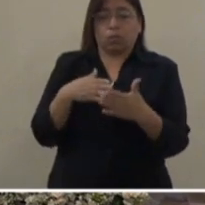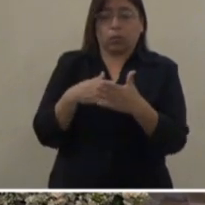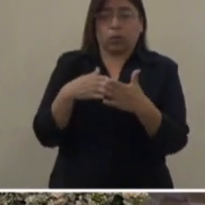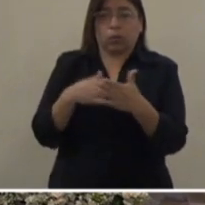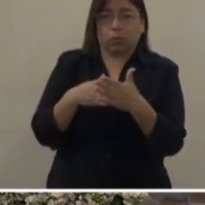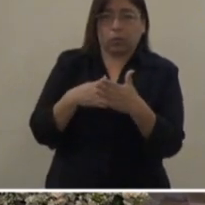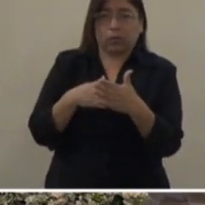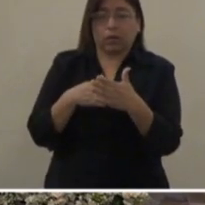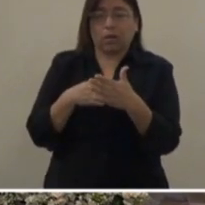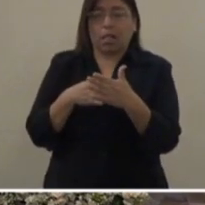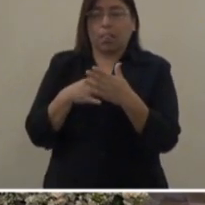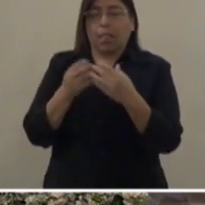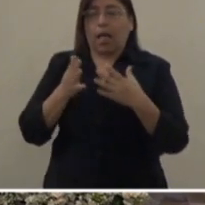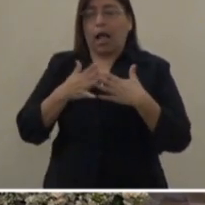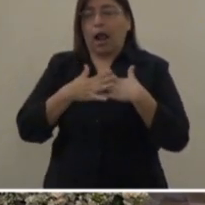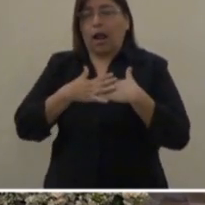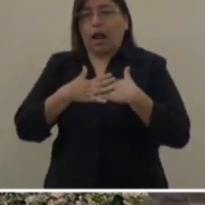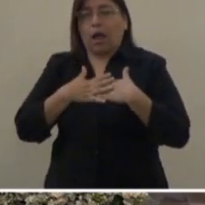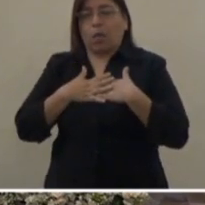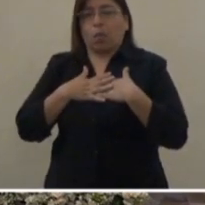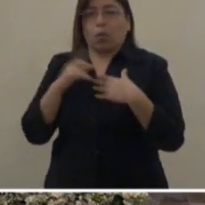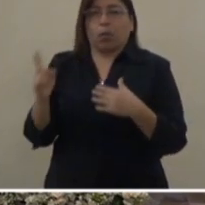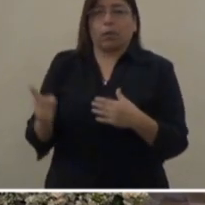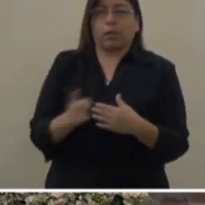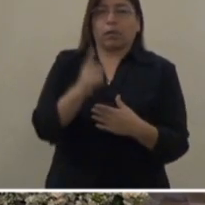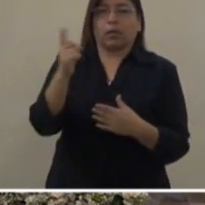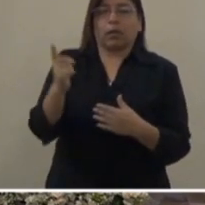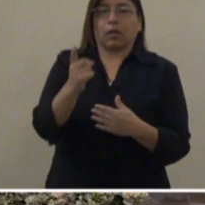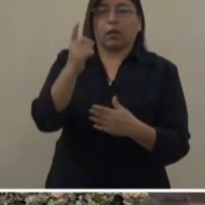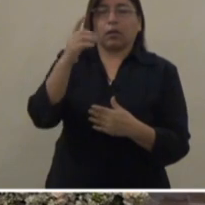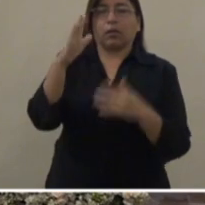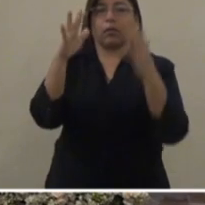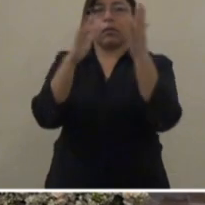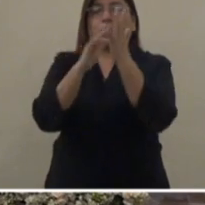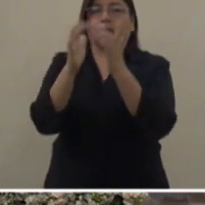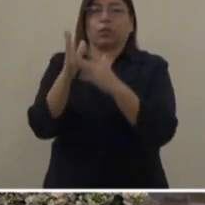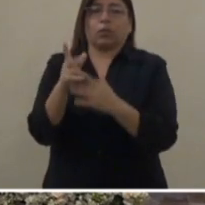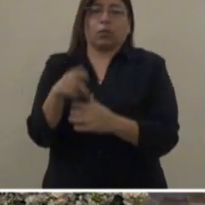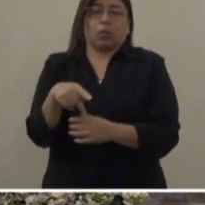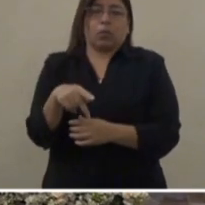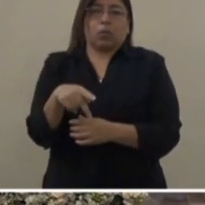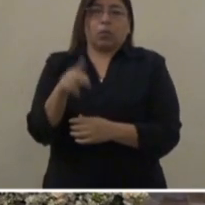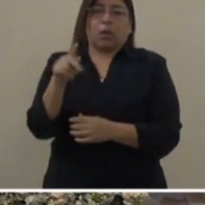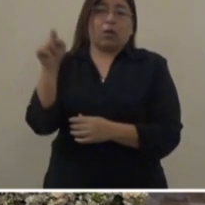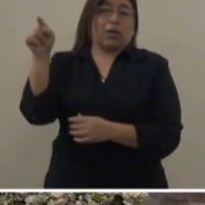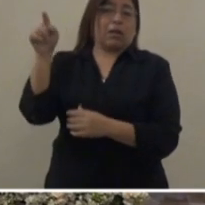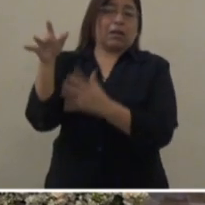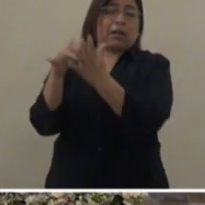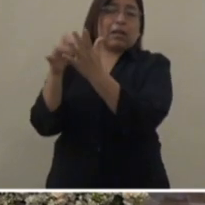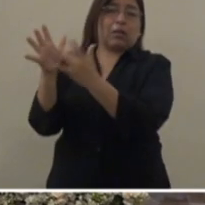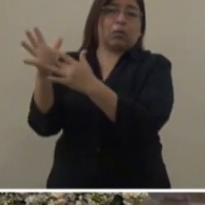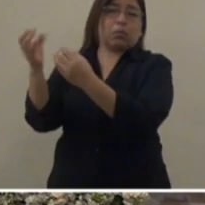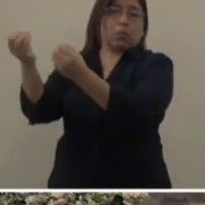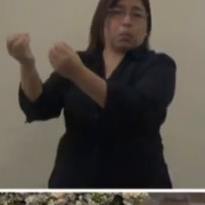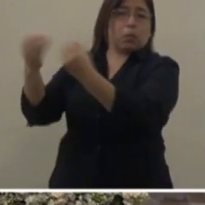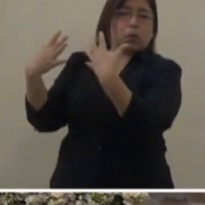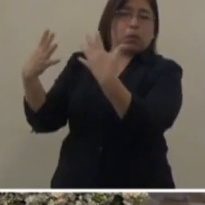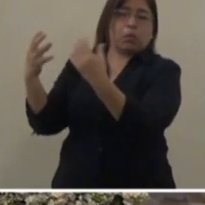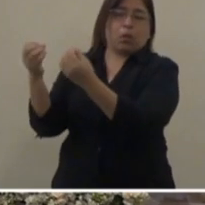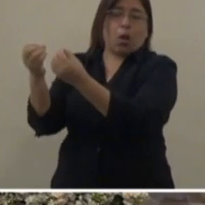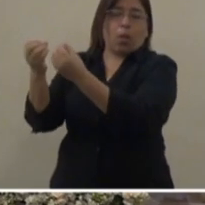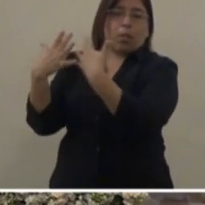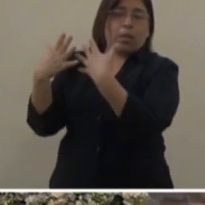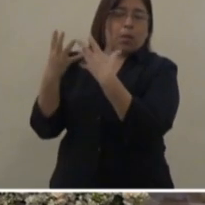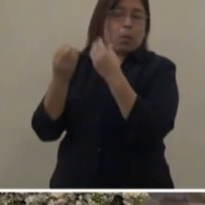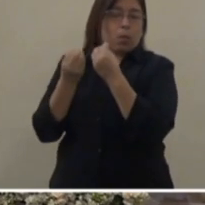amor de Cristo, pero de parte suya es siempre un amor ilimitado.